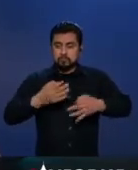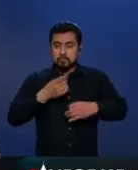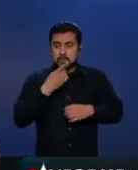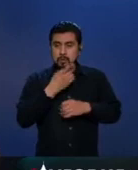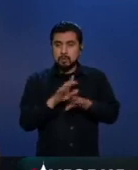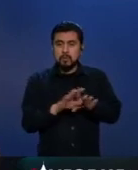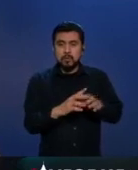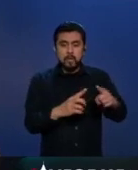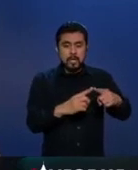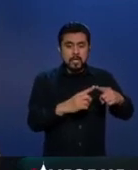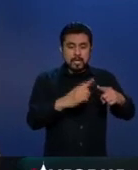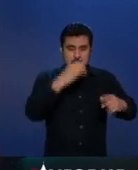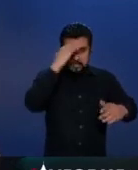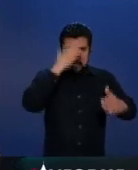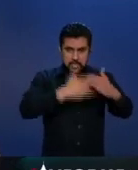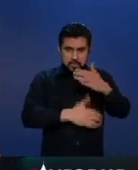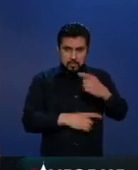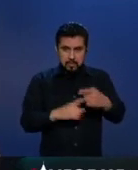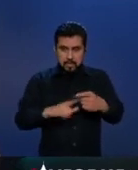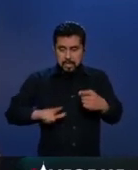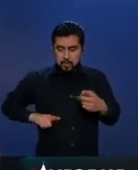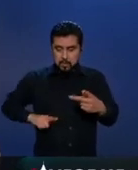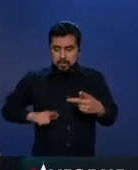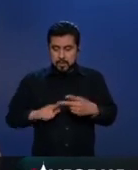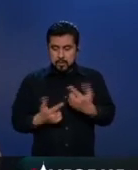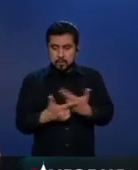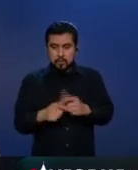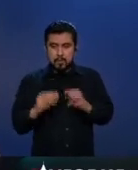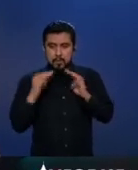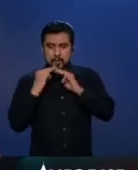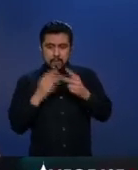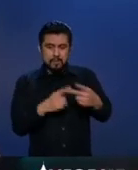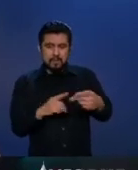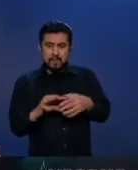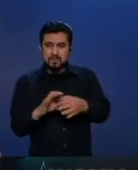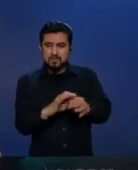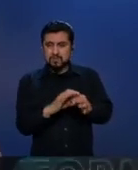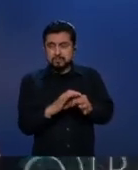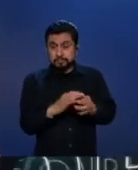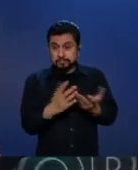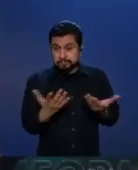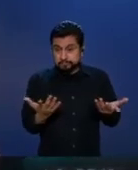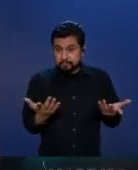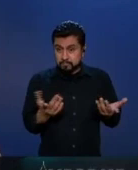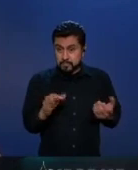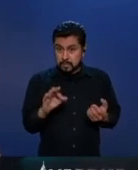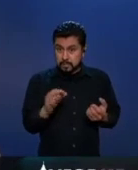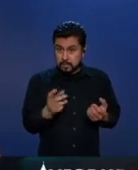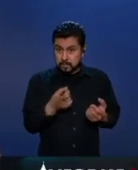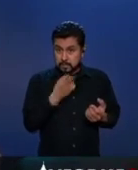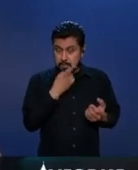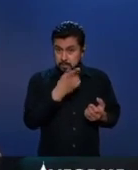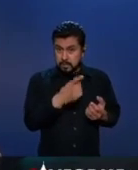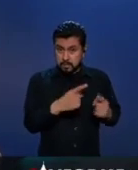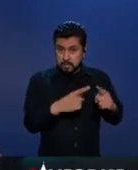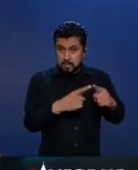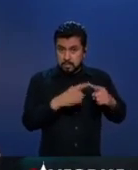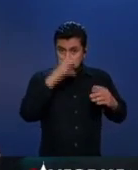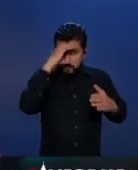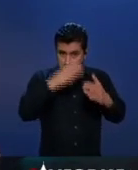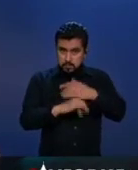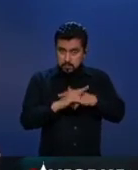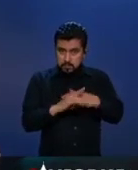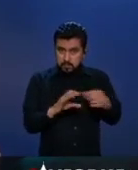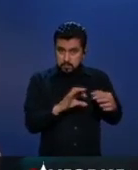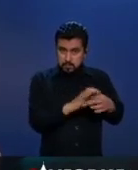la Iglesia Católica, el gobierno y narcotraficantes. ¿Se podría decir que la Iglesia Católica ha estado involucrada con el narco en